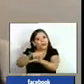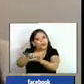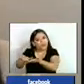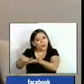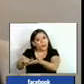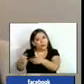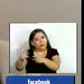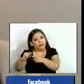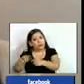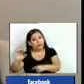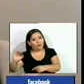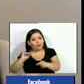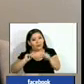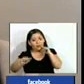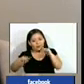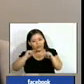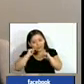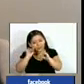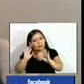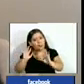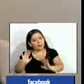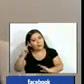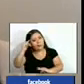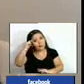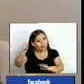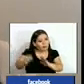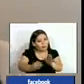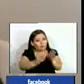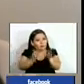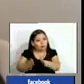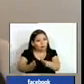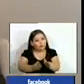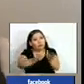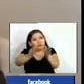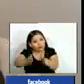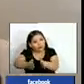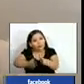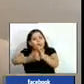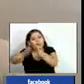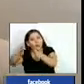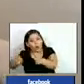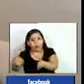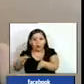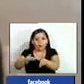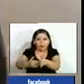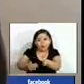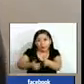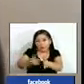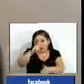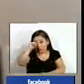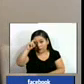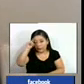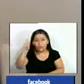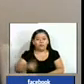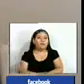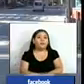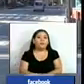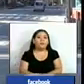las autoridades aún estudian si continuar o no con la siguiente fase de la reapertura económica.